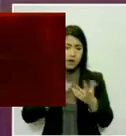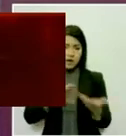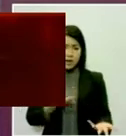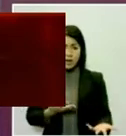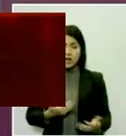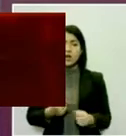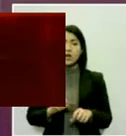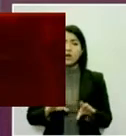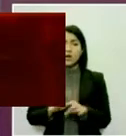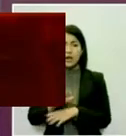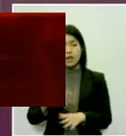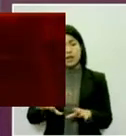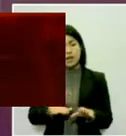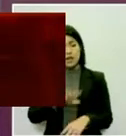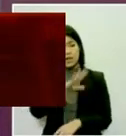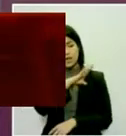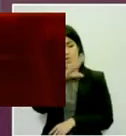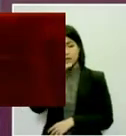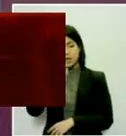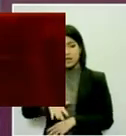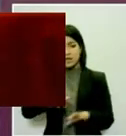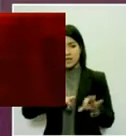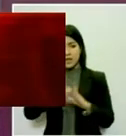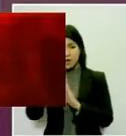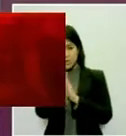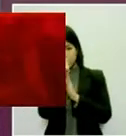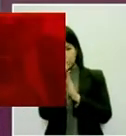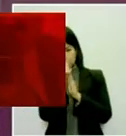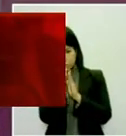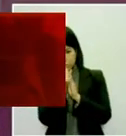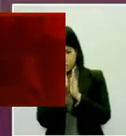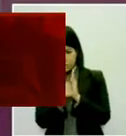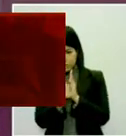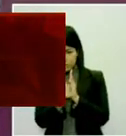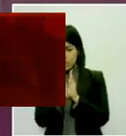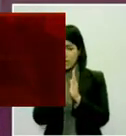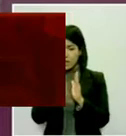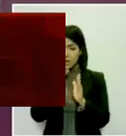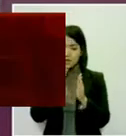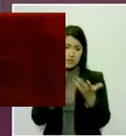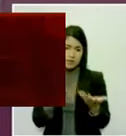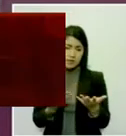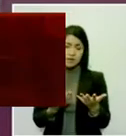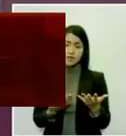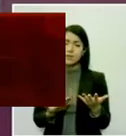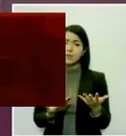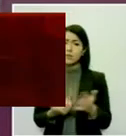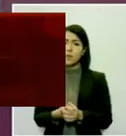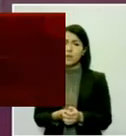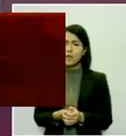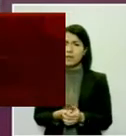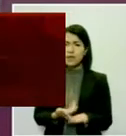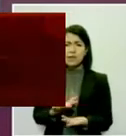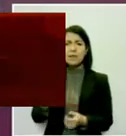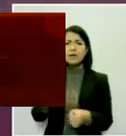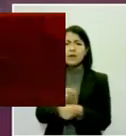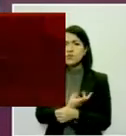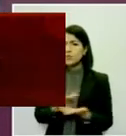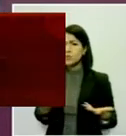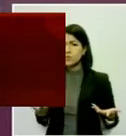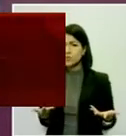las condiciones generales de trabajo, no es contrato colectivo, se le llama condiciones generales de trabajo, pues ¿qué creen que ocurre?